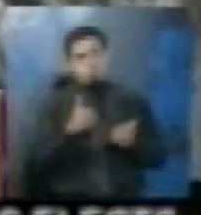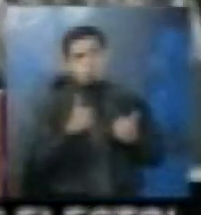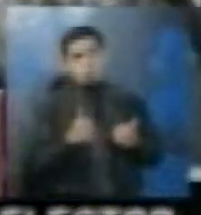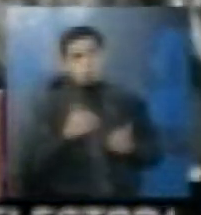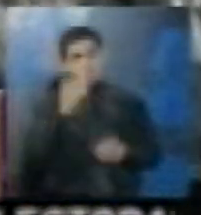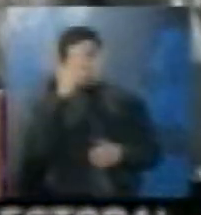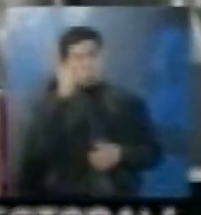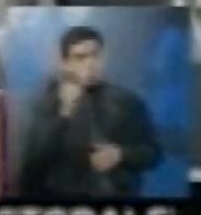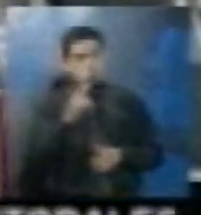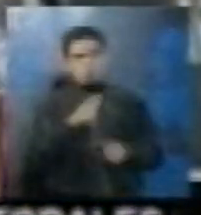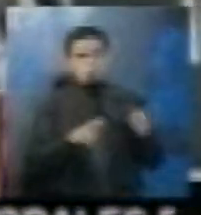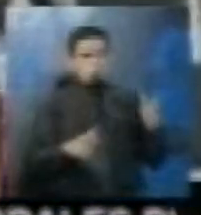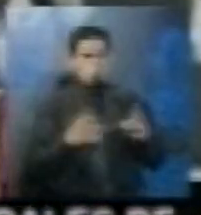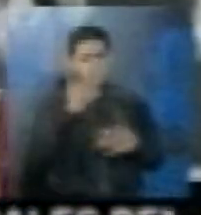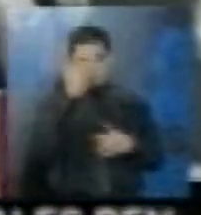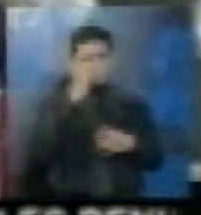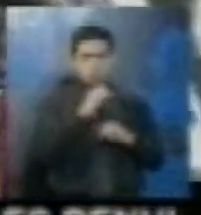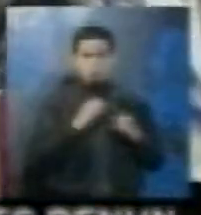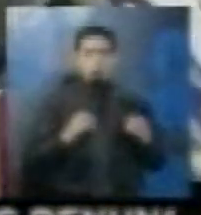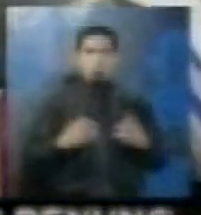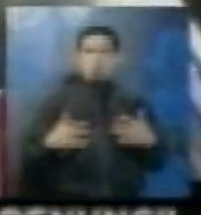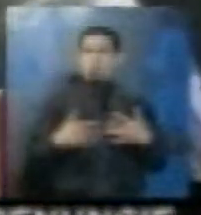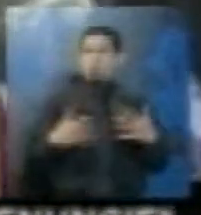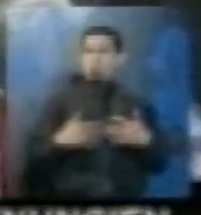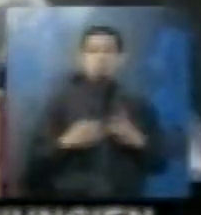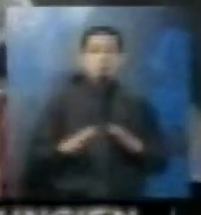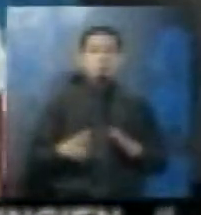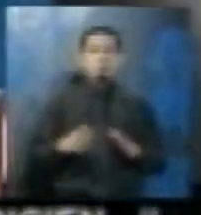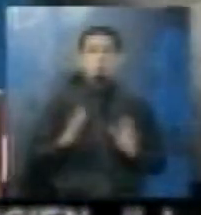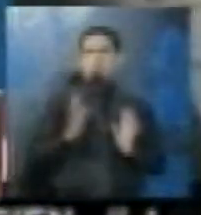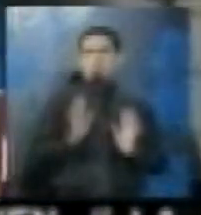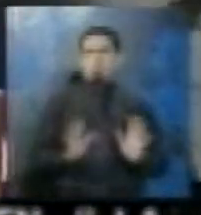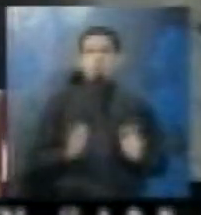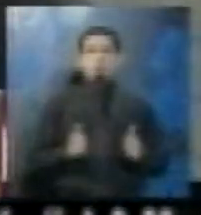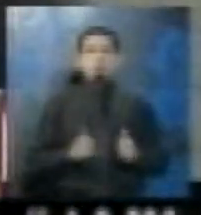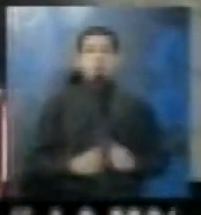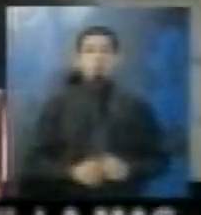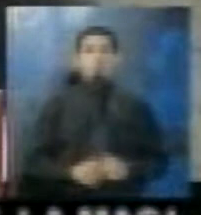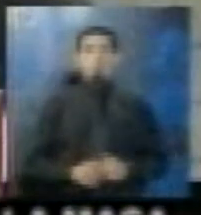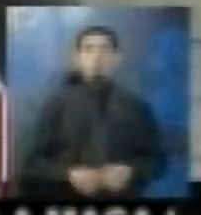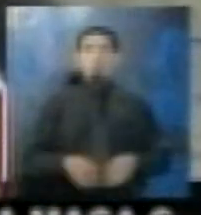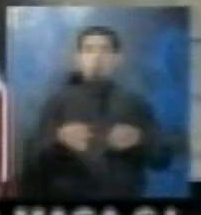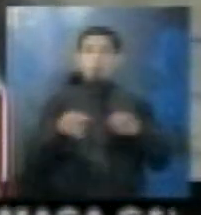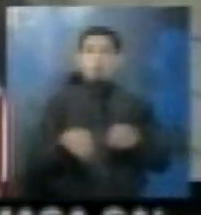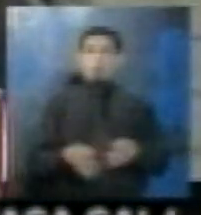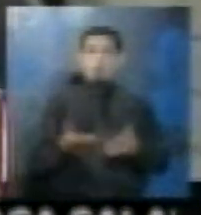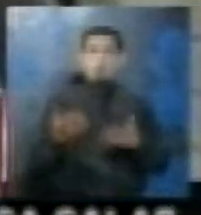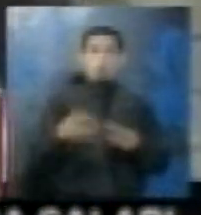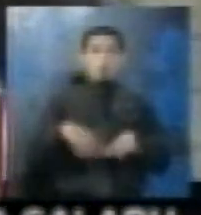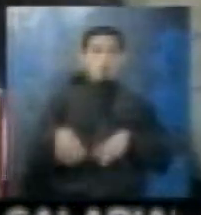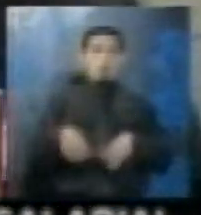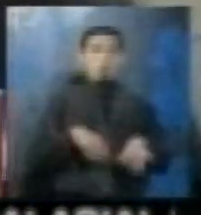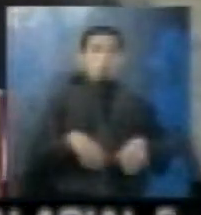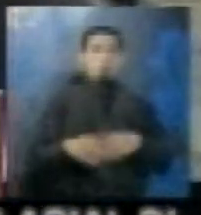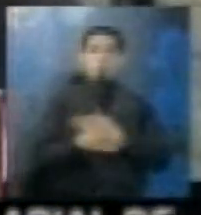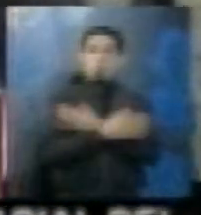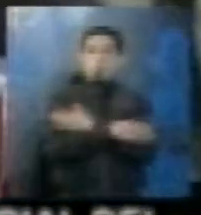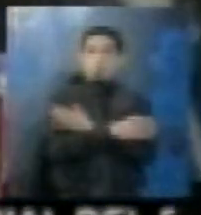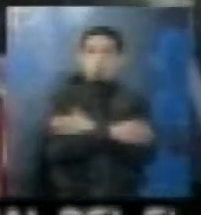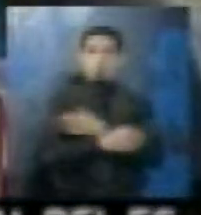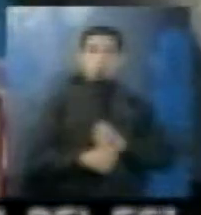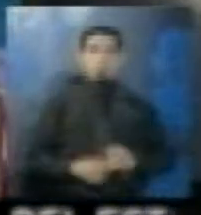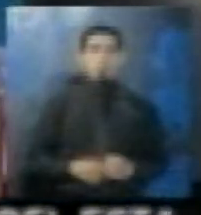las personas que no presentan síntomas no van a mostrar nada al momento de tomar la temperatura. Sí, excelente, súper buenos, se los felicita.